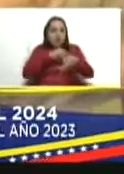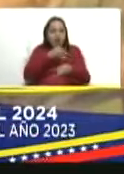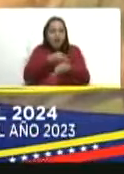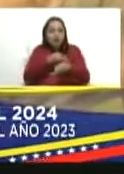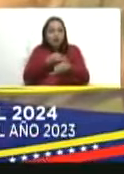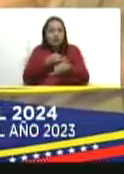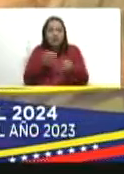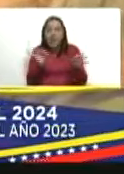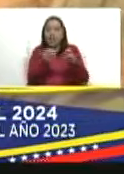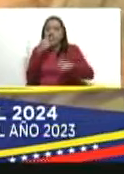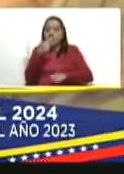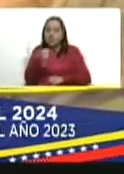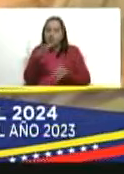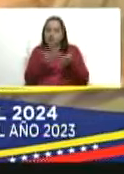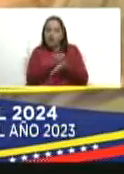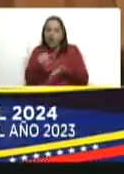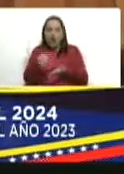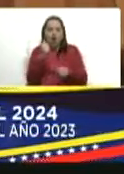poco dicho.